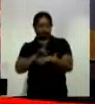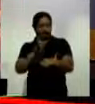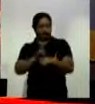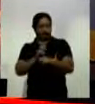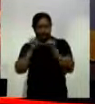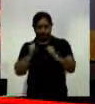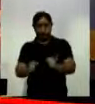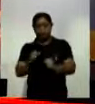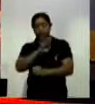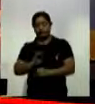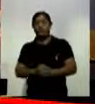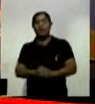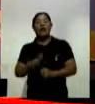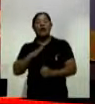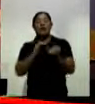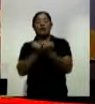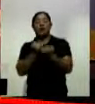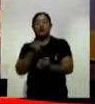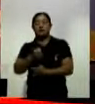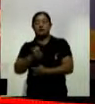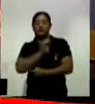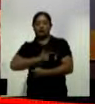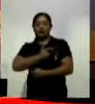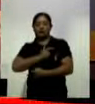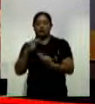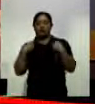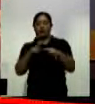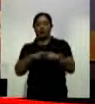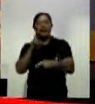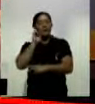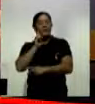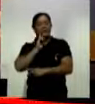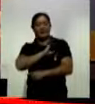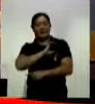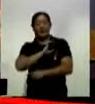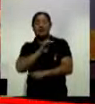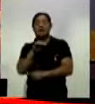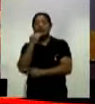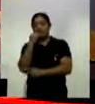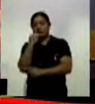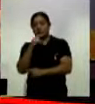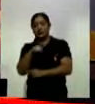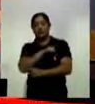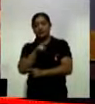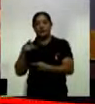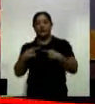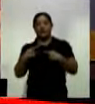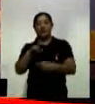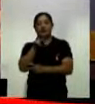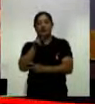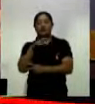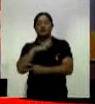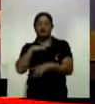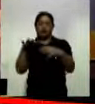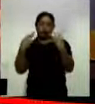podemos arrancar esta emisión sin también saludar con muchísimo gusto a nuestra querida maestra Miroslava Amador. Para quienes nos siguen en televisión